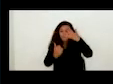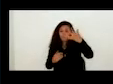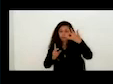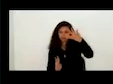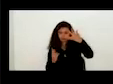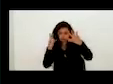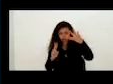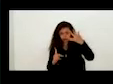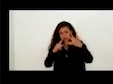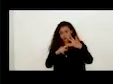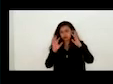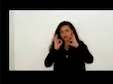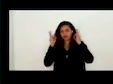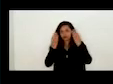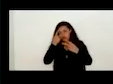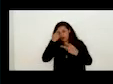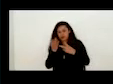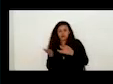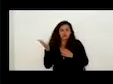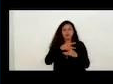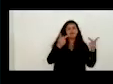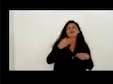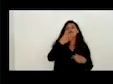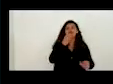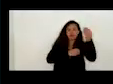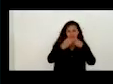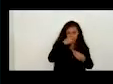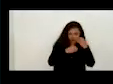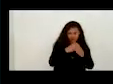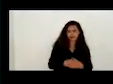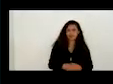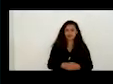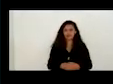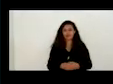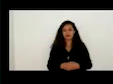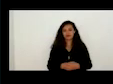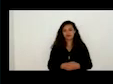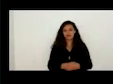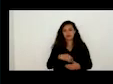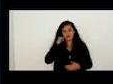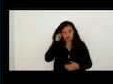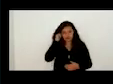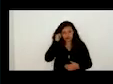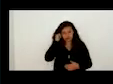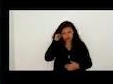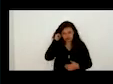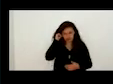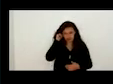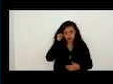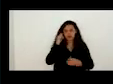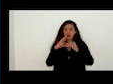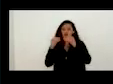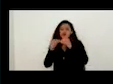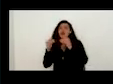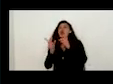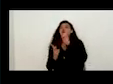forma del plato del bien comer, incluye a las frutas dentro de las verduras y nos